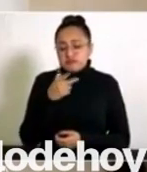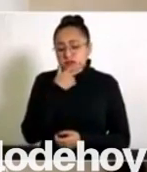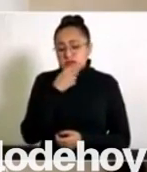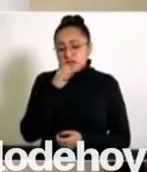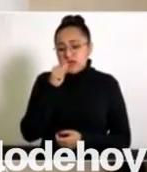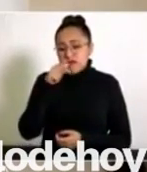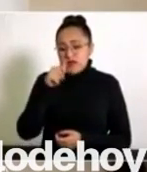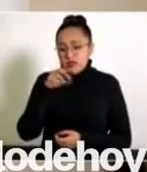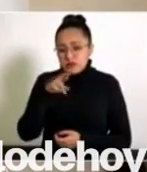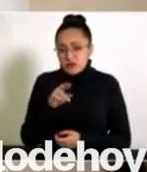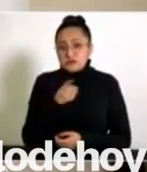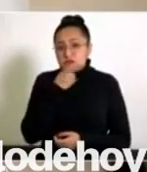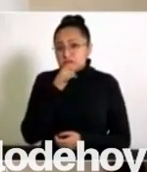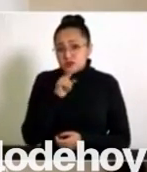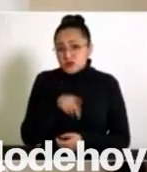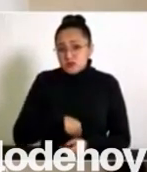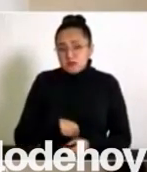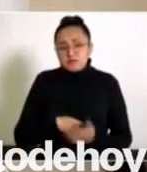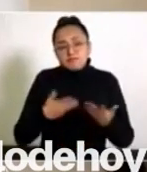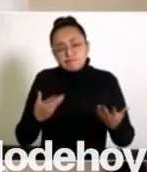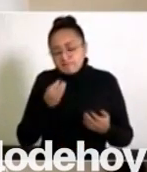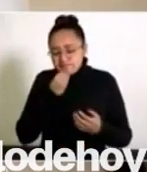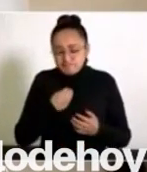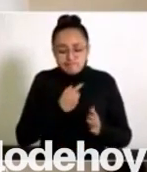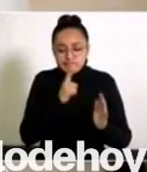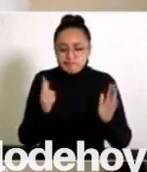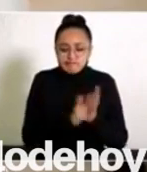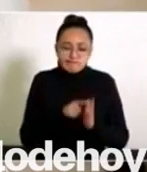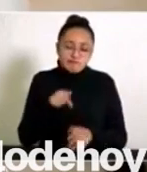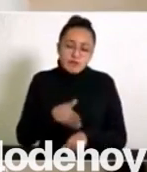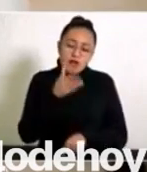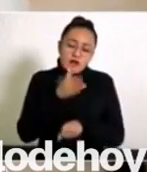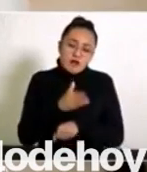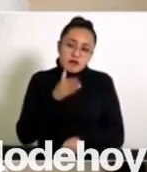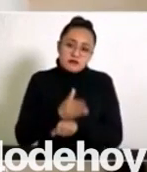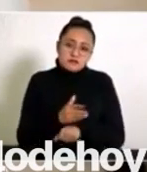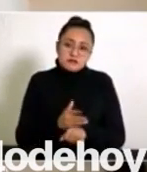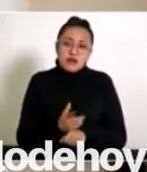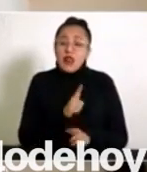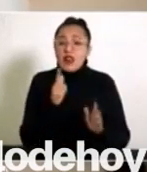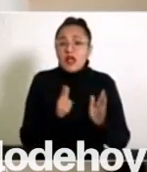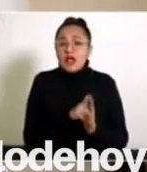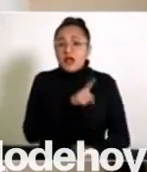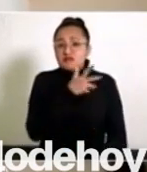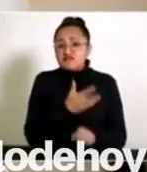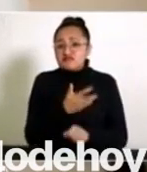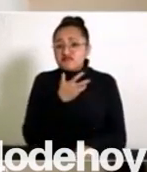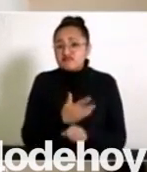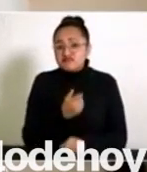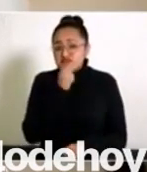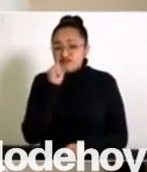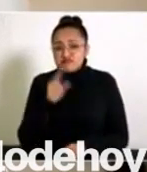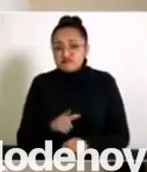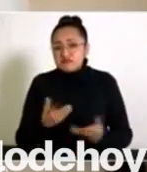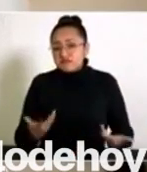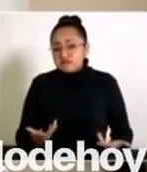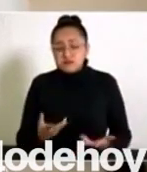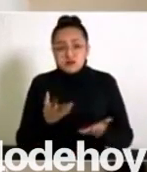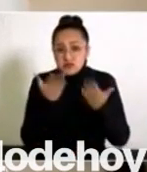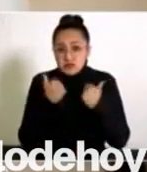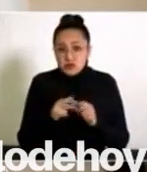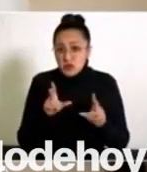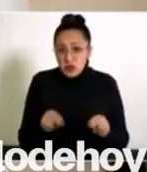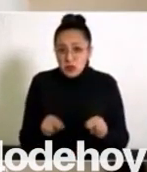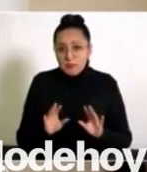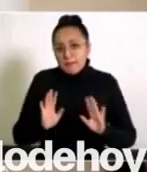que debe aplicarse la ley una ley americana y si no la tiene bueno